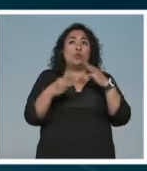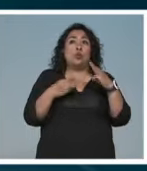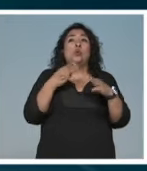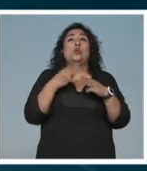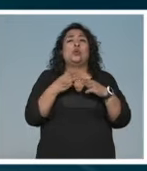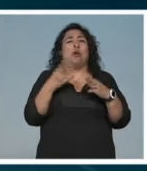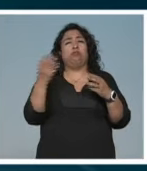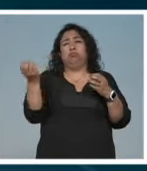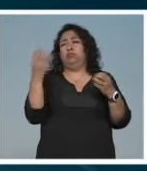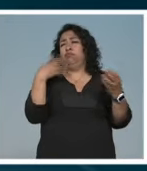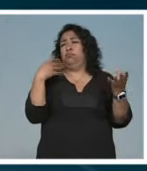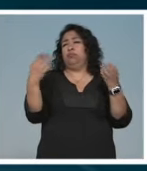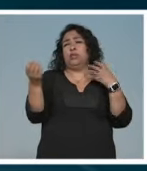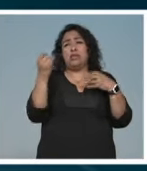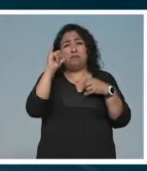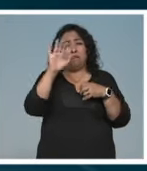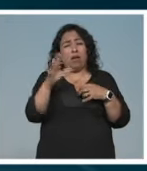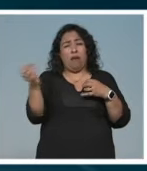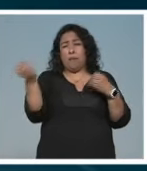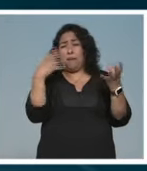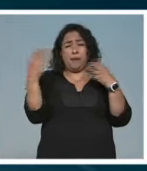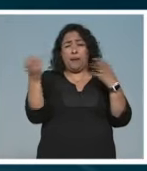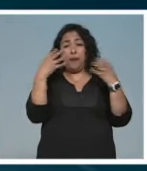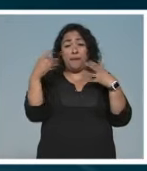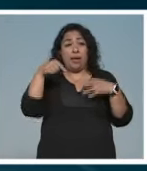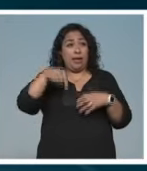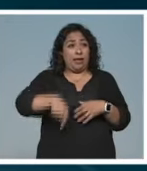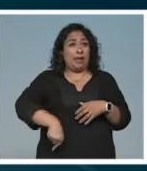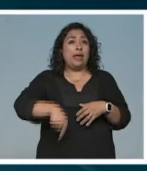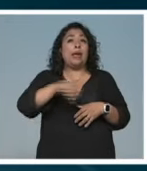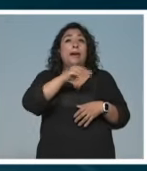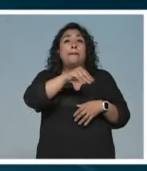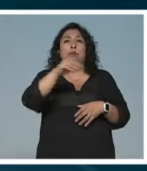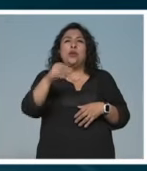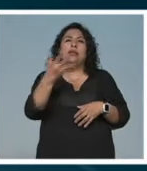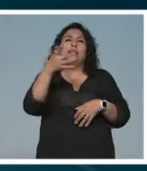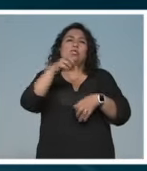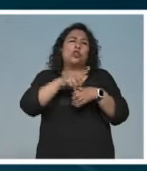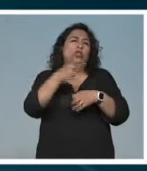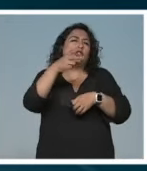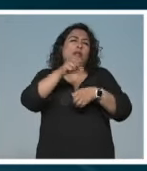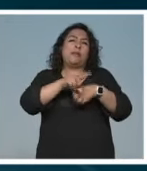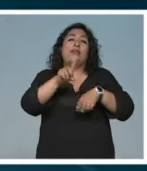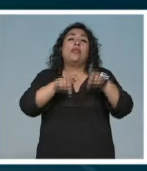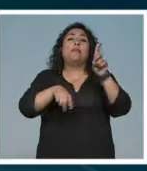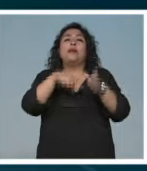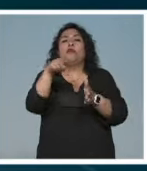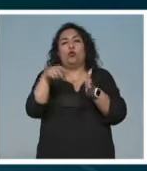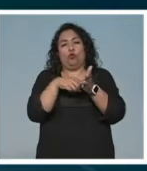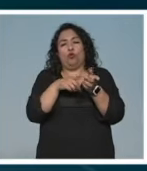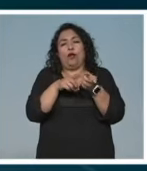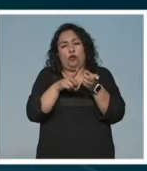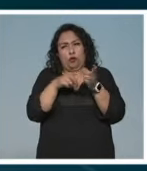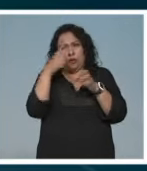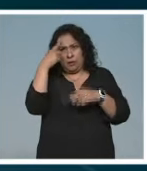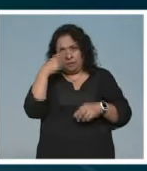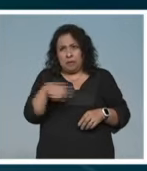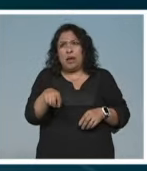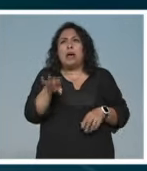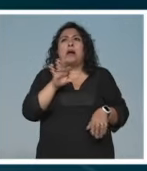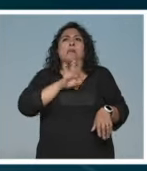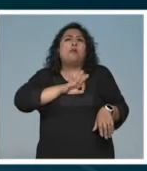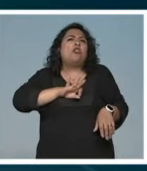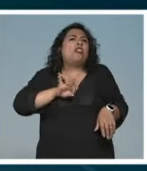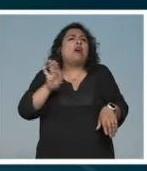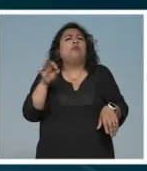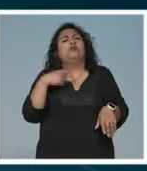nos está bombardeando de imágenes constantemente, que Ambulante sea un espacio de unos 5 días o de 2 semanas, dependiendo de dónde estemos, para que podamos